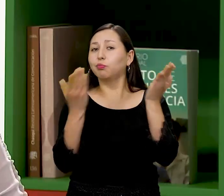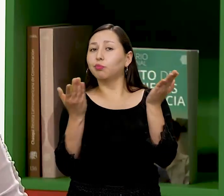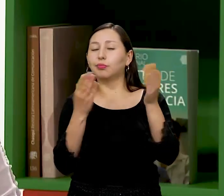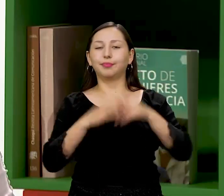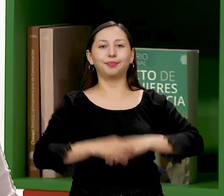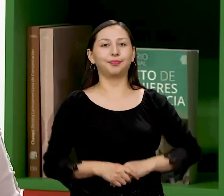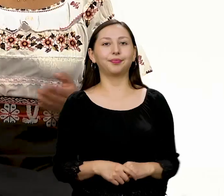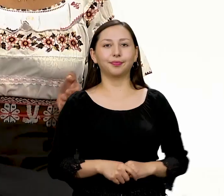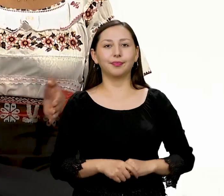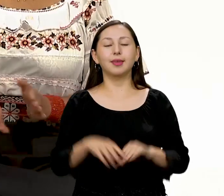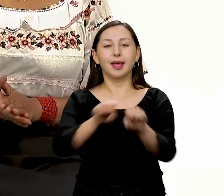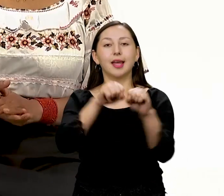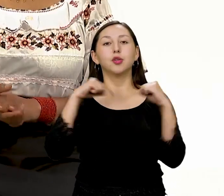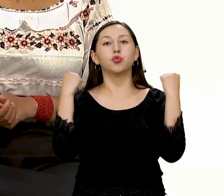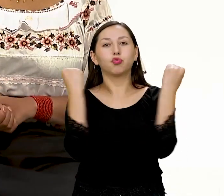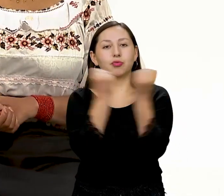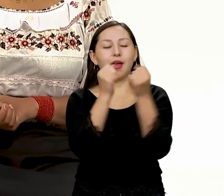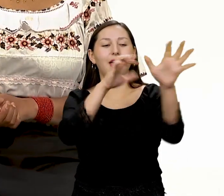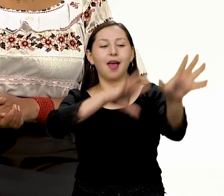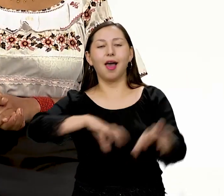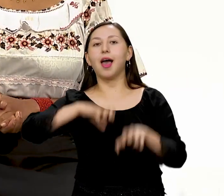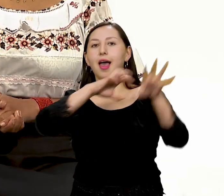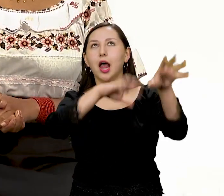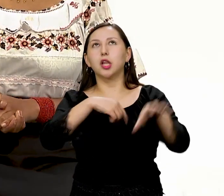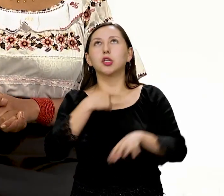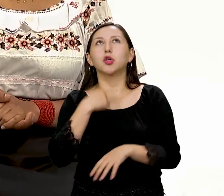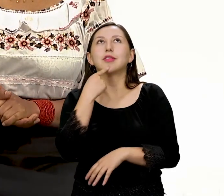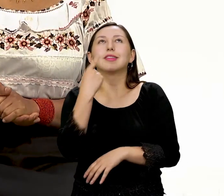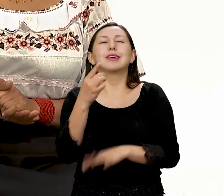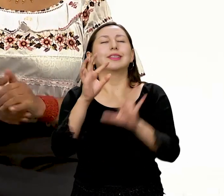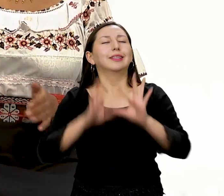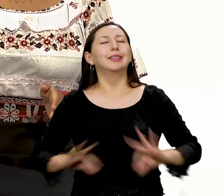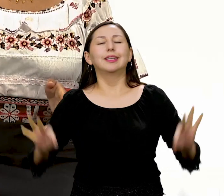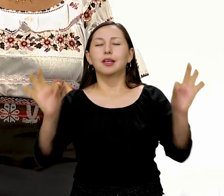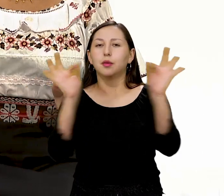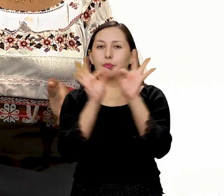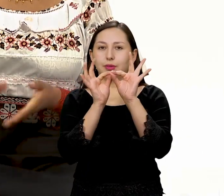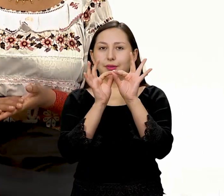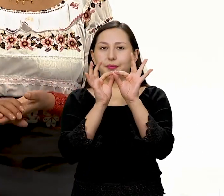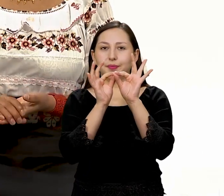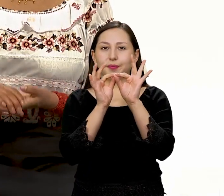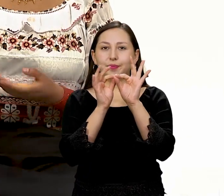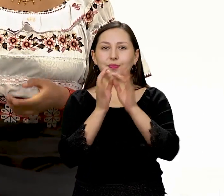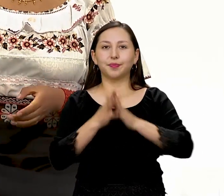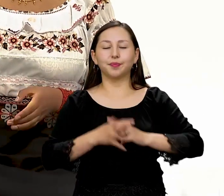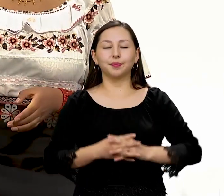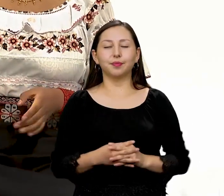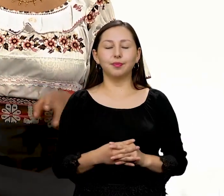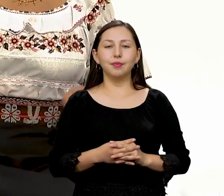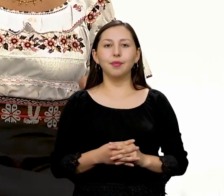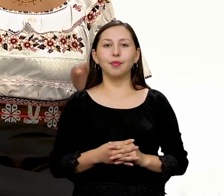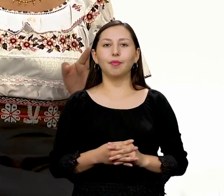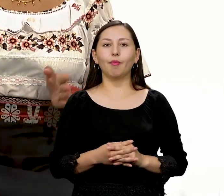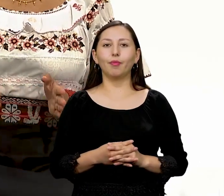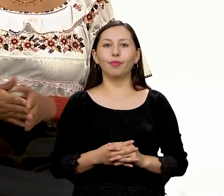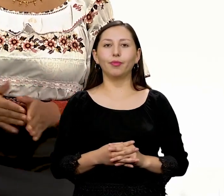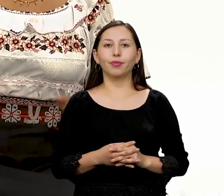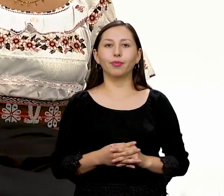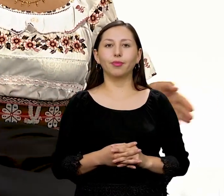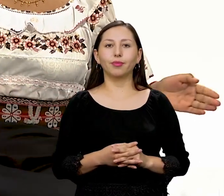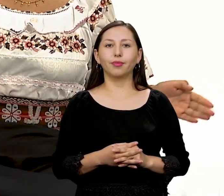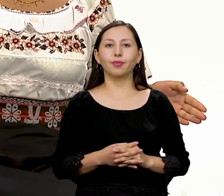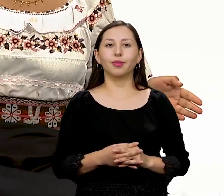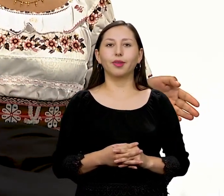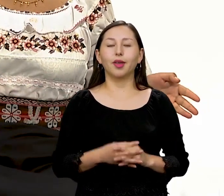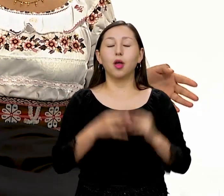tendríamos? Como sociedad y como agricultores te vendría a decir lo principal, reducir la frontera agrícola, que